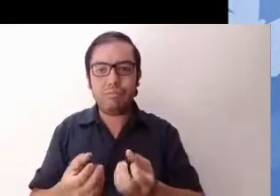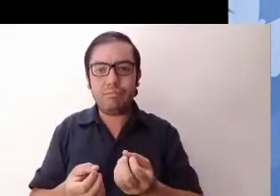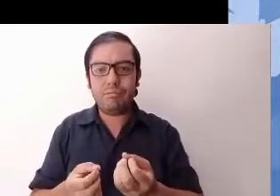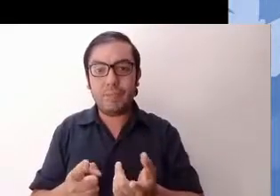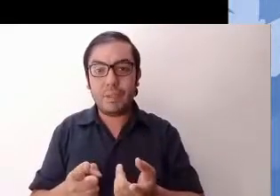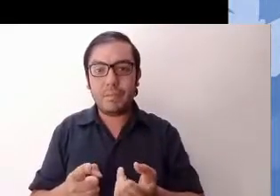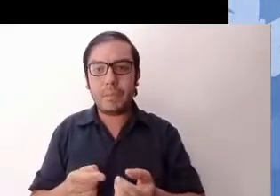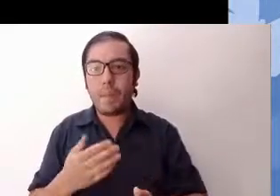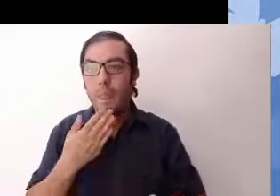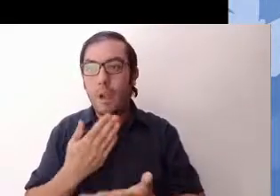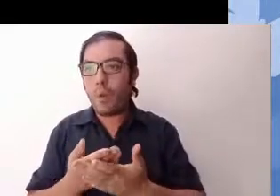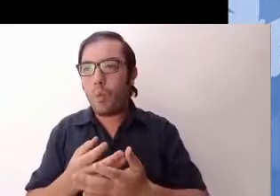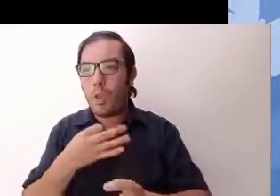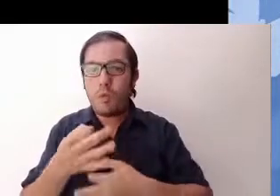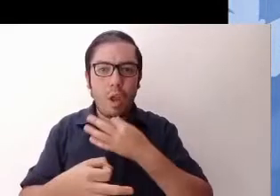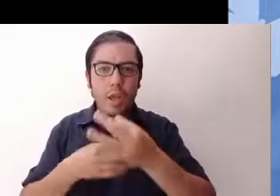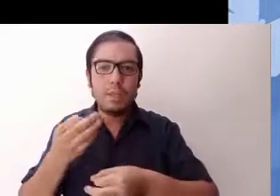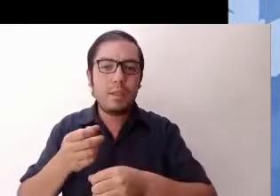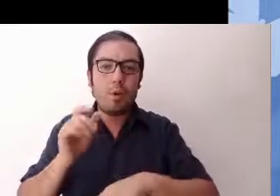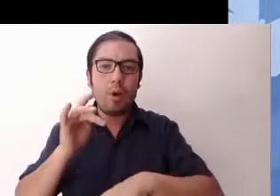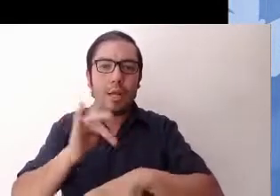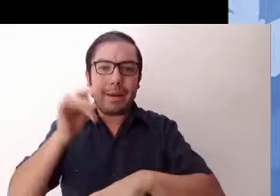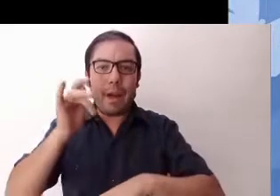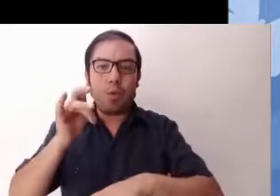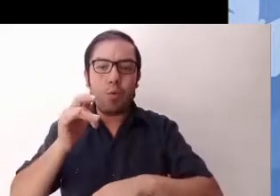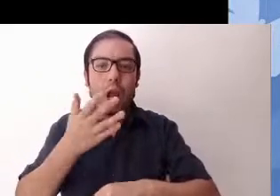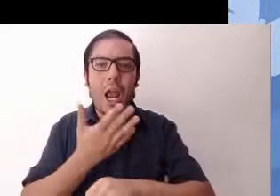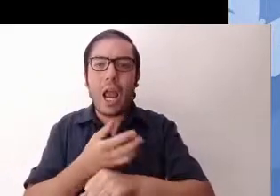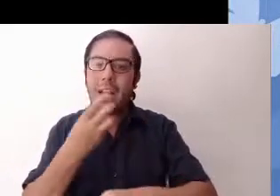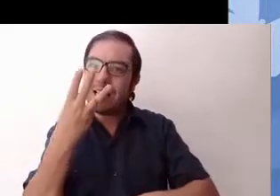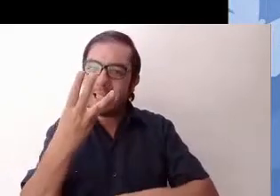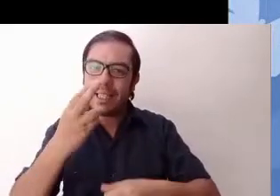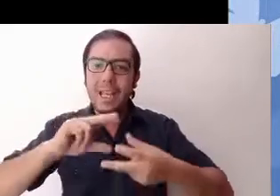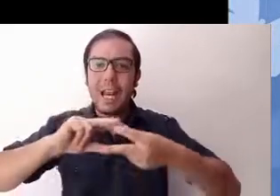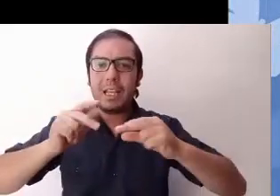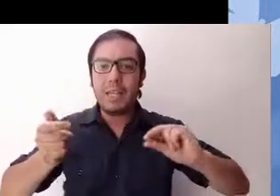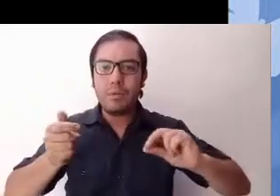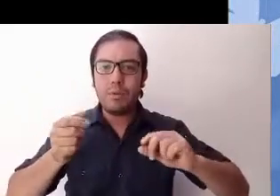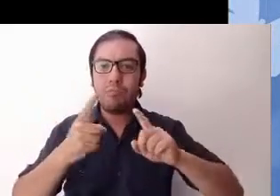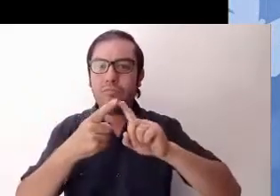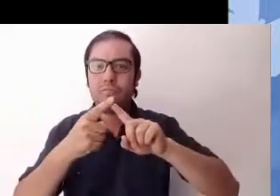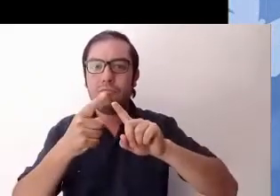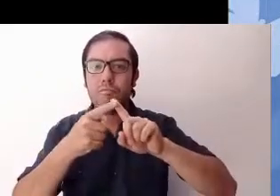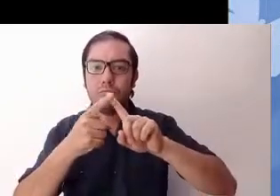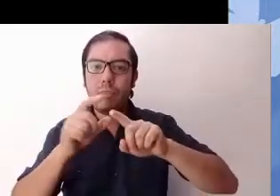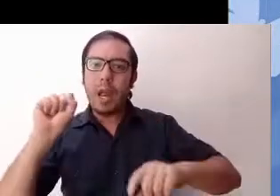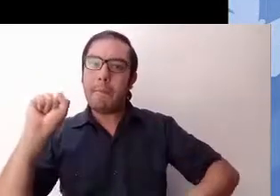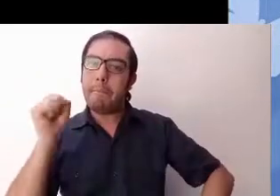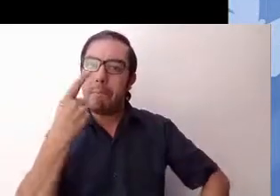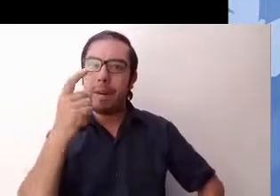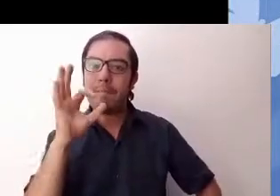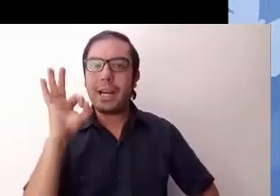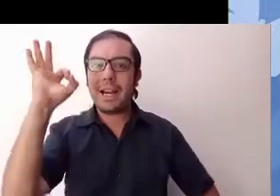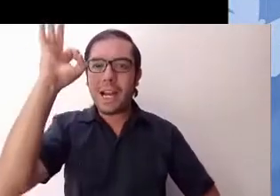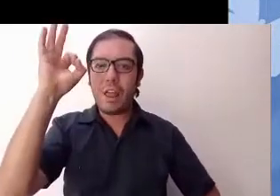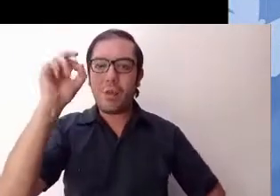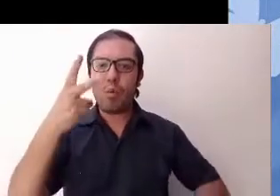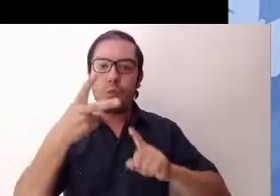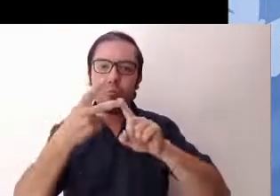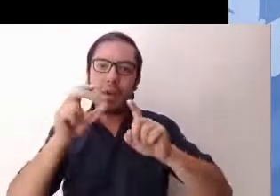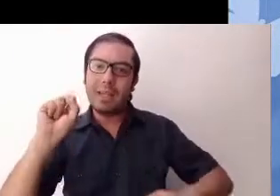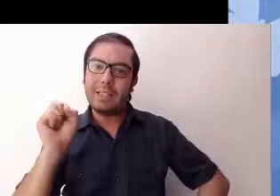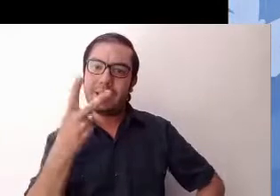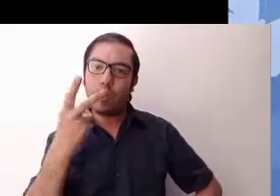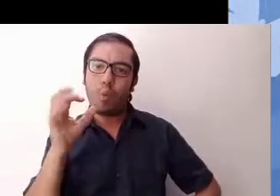tercer grado. O también hay otra nomenclatura que dice que hay una quemadura de primer grado que vendrían siendo las A, quemaduras de